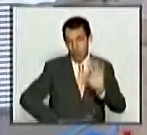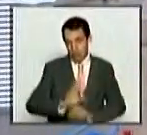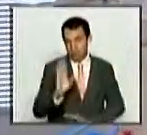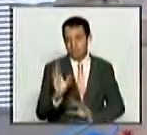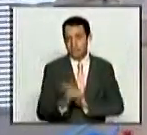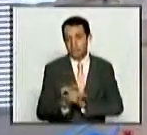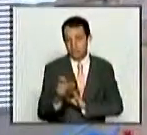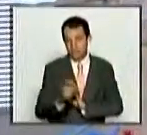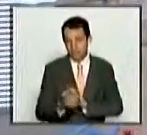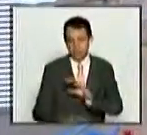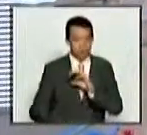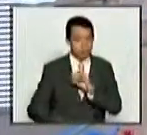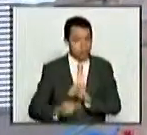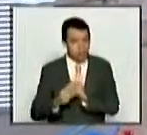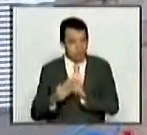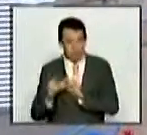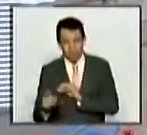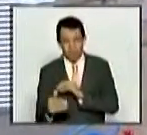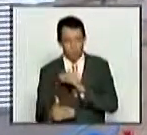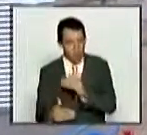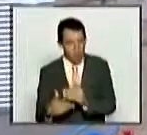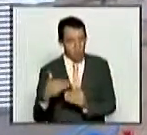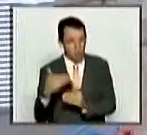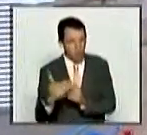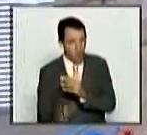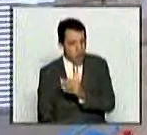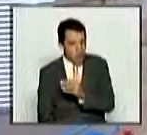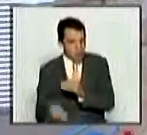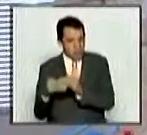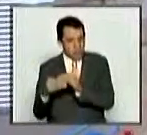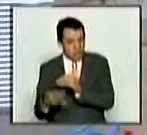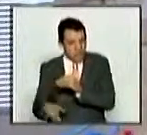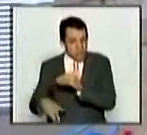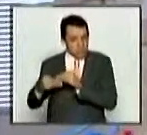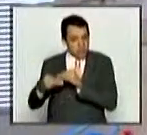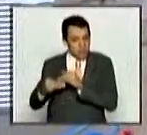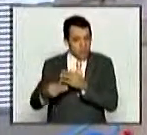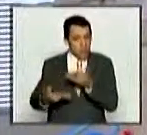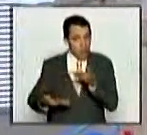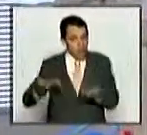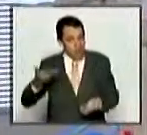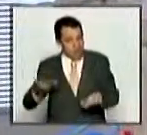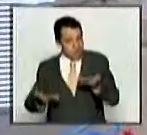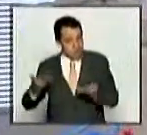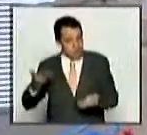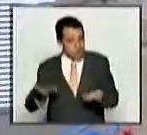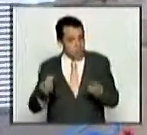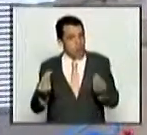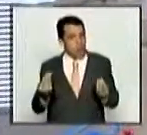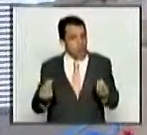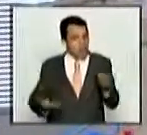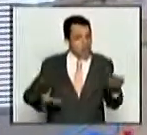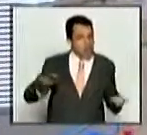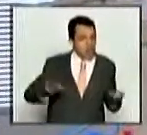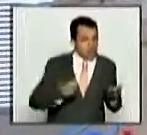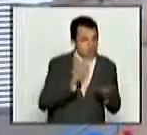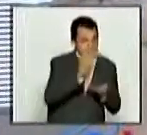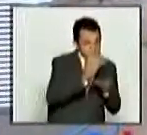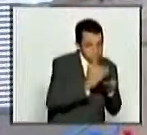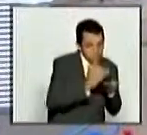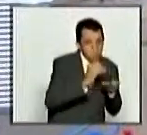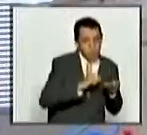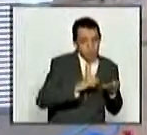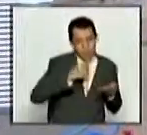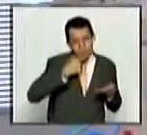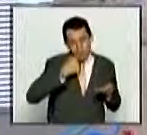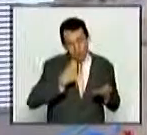utilizamos. Pero cuando empezamos a complementar el uno con el otro, uno dice, ¿para qué lo dar tanta dosis si el dolor es